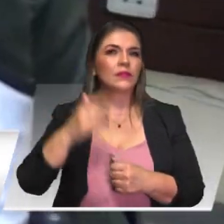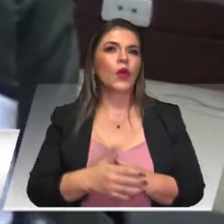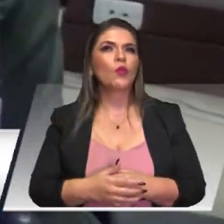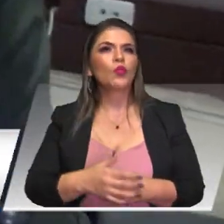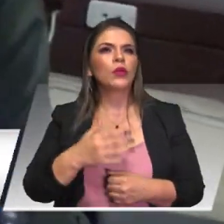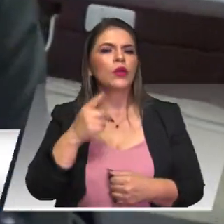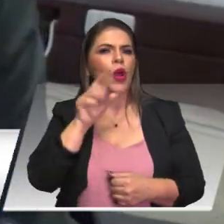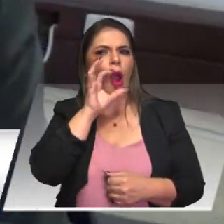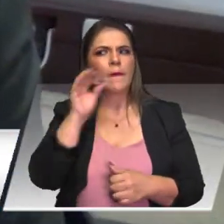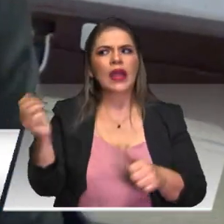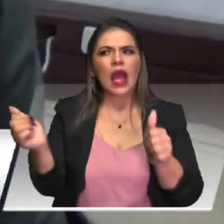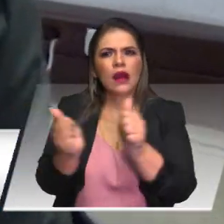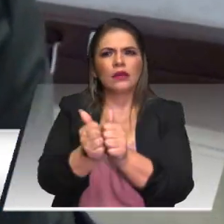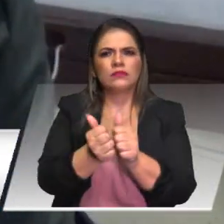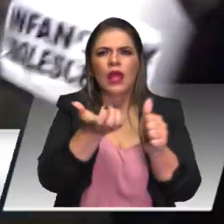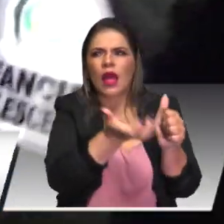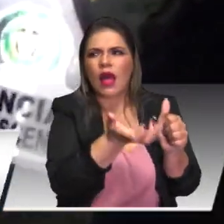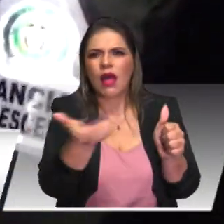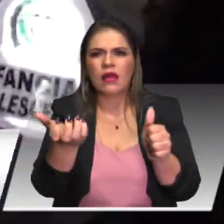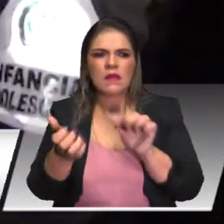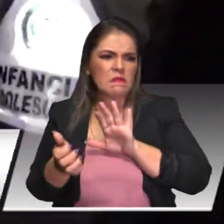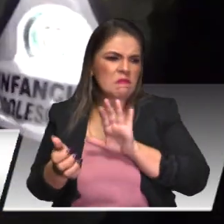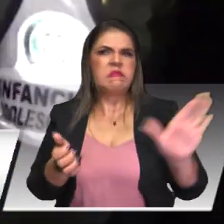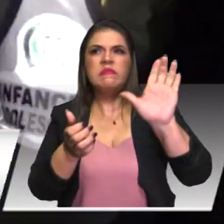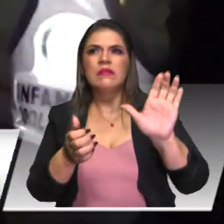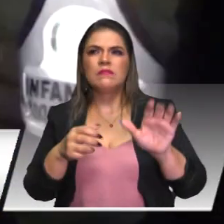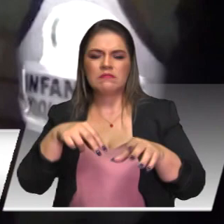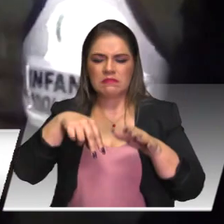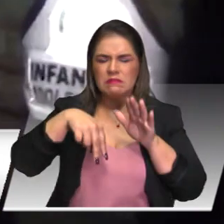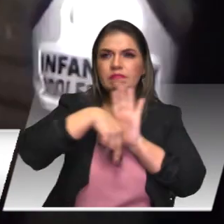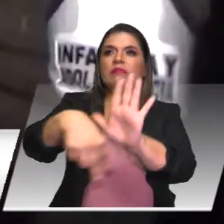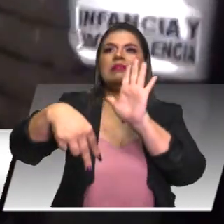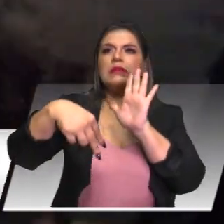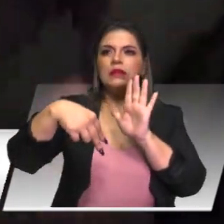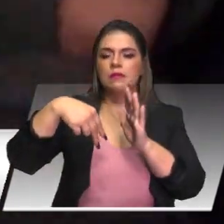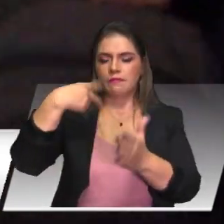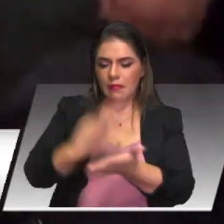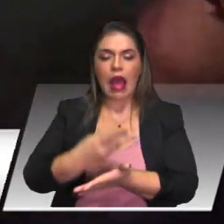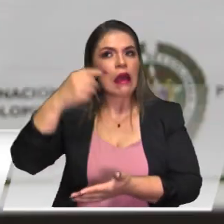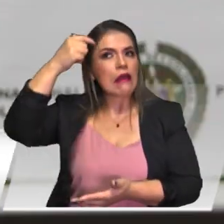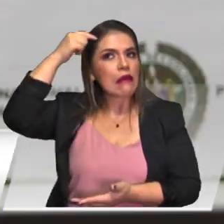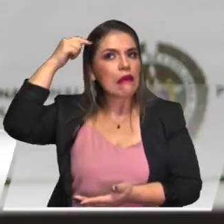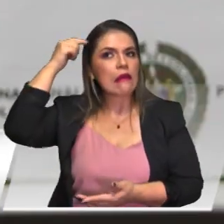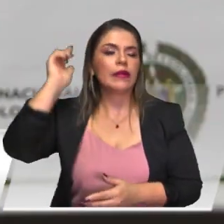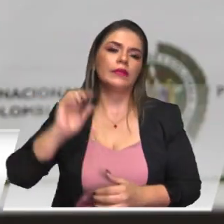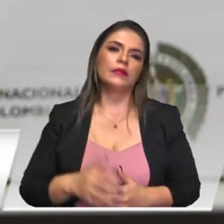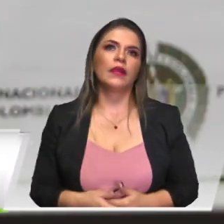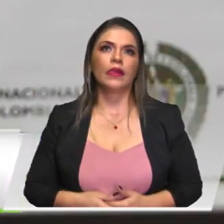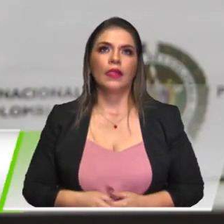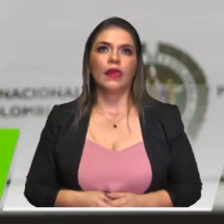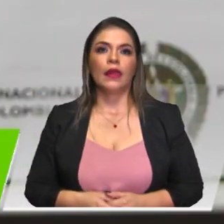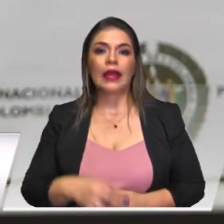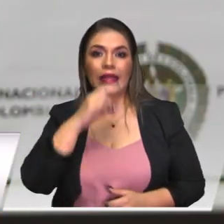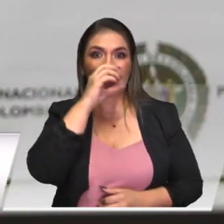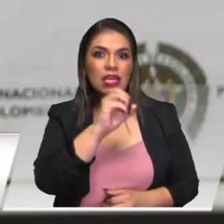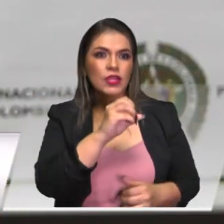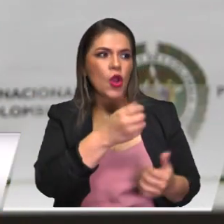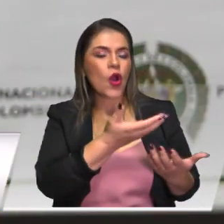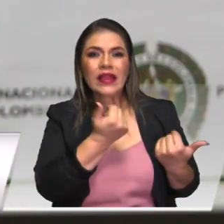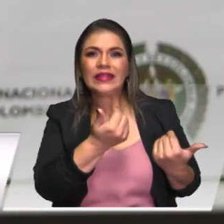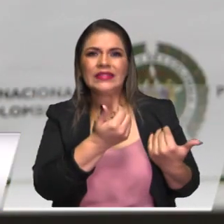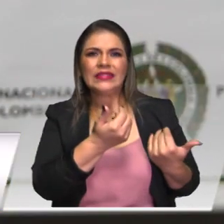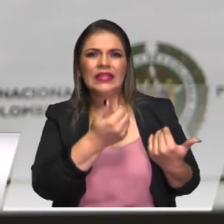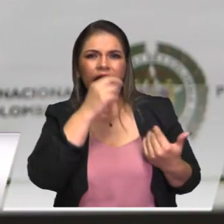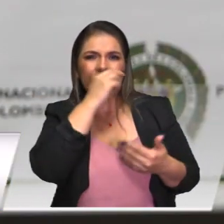hombre con el que pedía dinero lo empujara mientras trataba de huir de las autoridades al ver que el niño no corría lo suficientemente